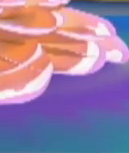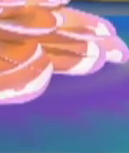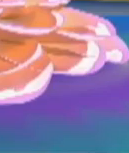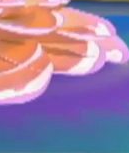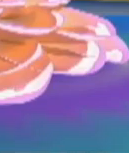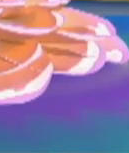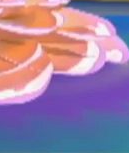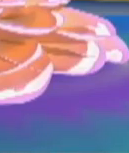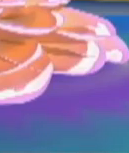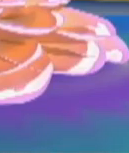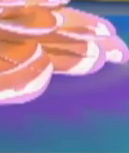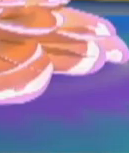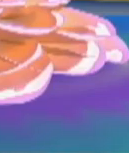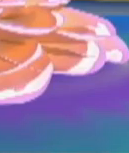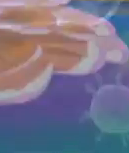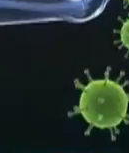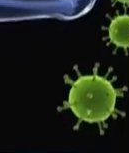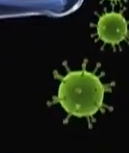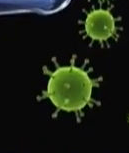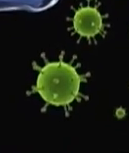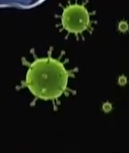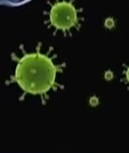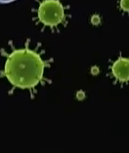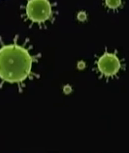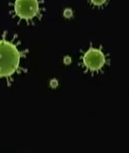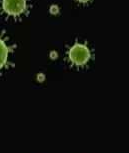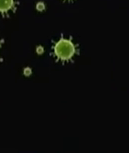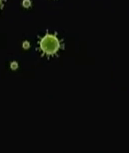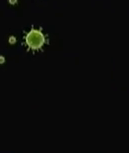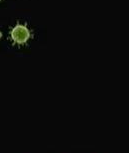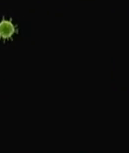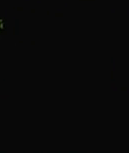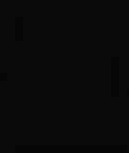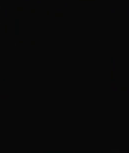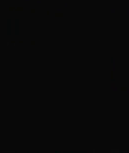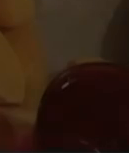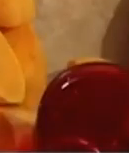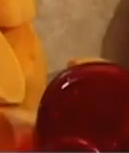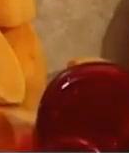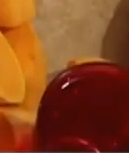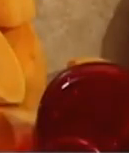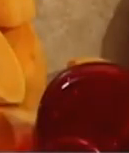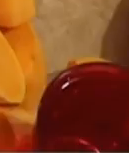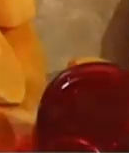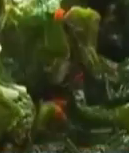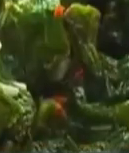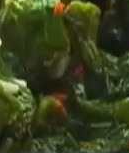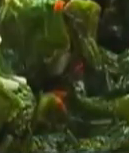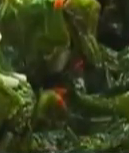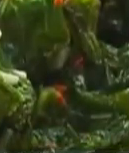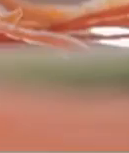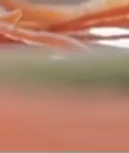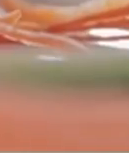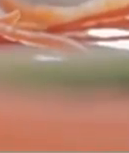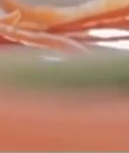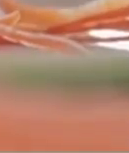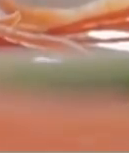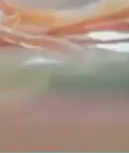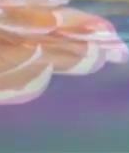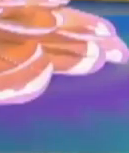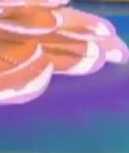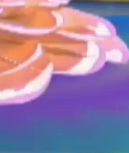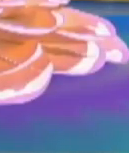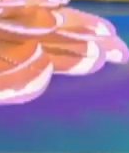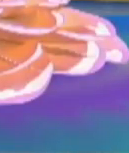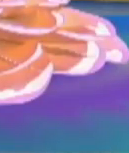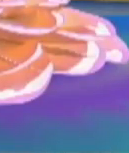iniciar con la vitamina A, que sirve precisamente para ayudar al sistema inmune. Podemos suplir esa vitamina con el camote, el kale y la zanahoria. Ahora